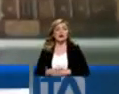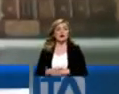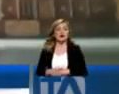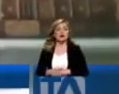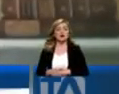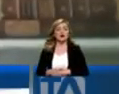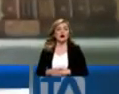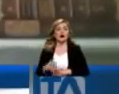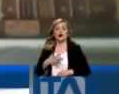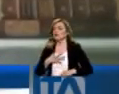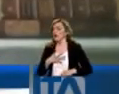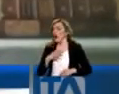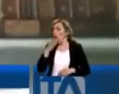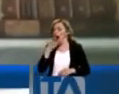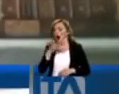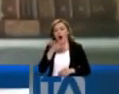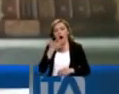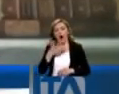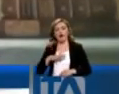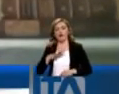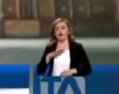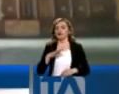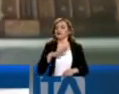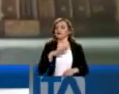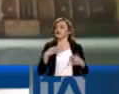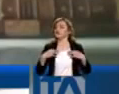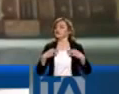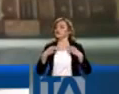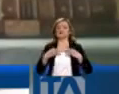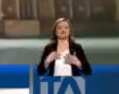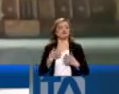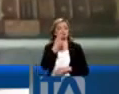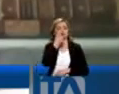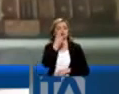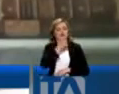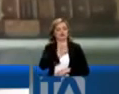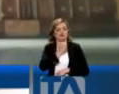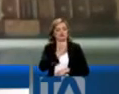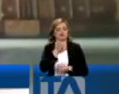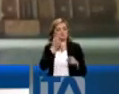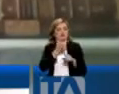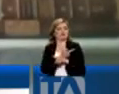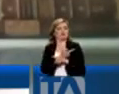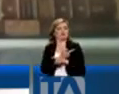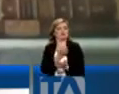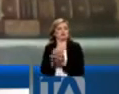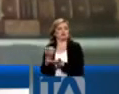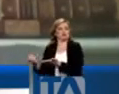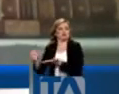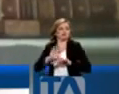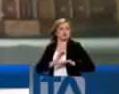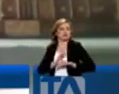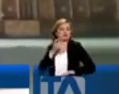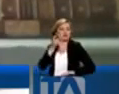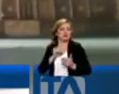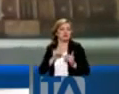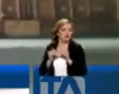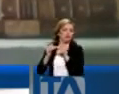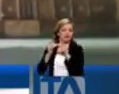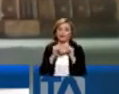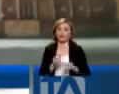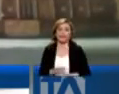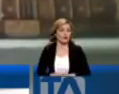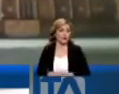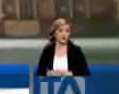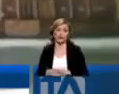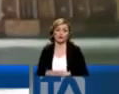la vanidad, el narcisismo, el interés económico de tener financiamiento. Esto no es democracia. Democracia